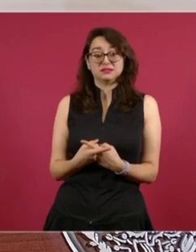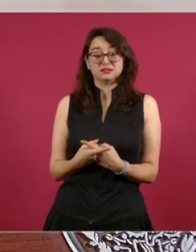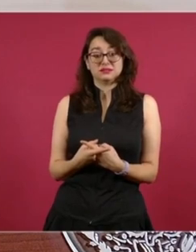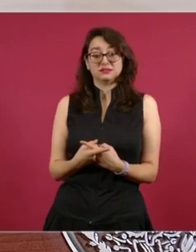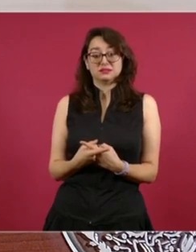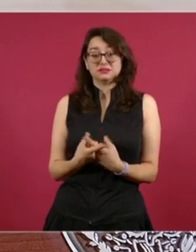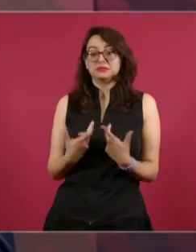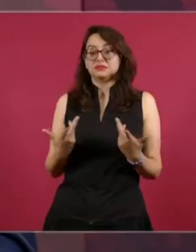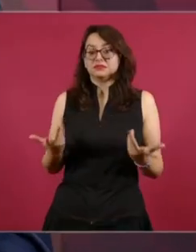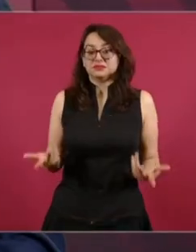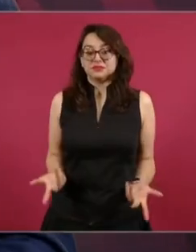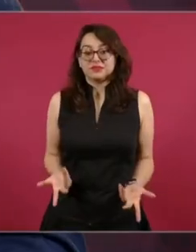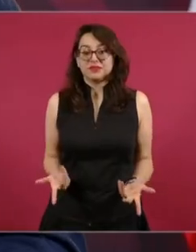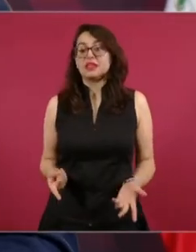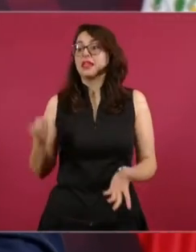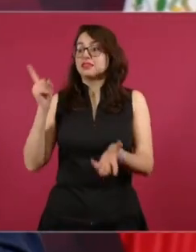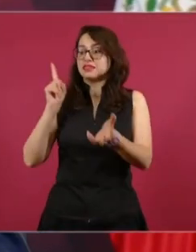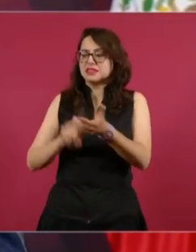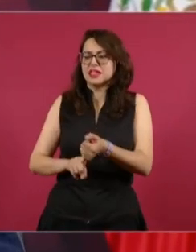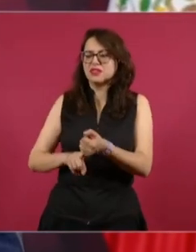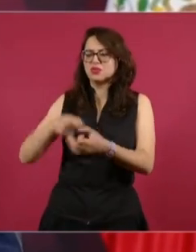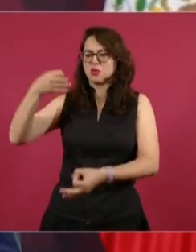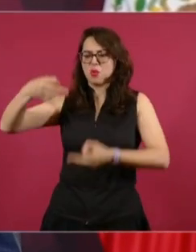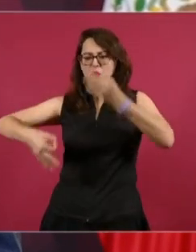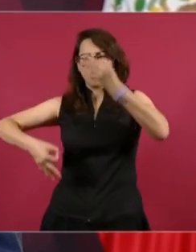que no se impartiera justicia